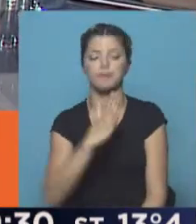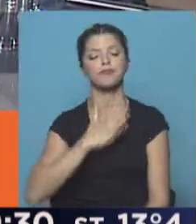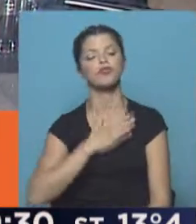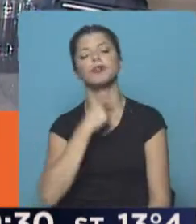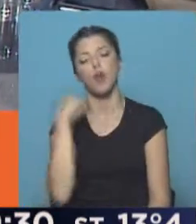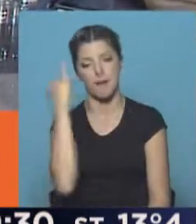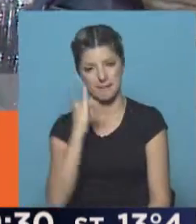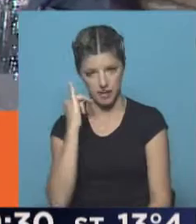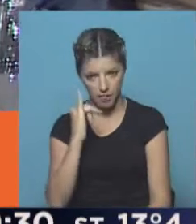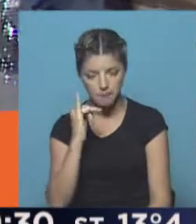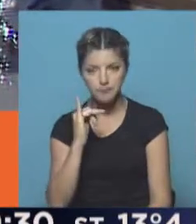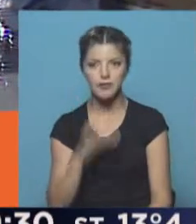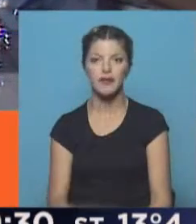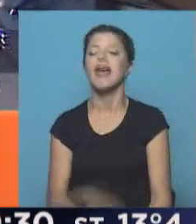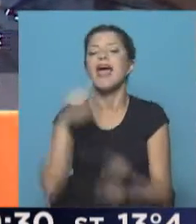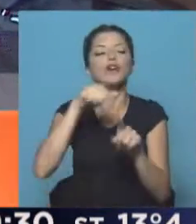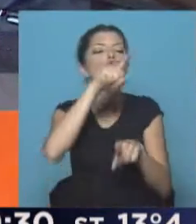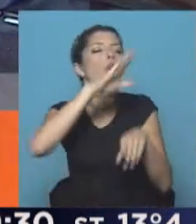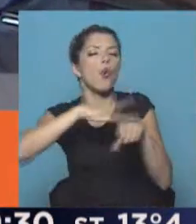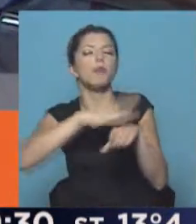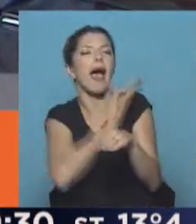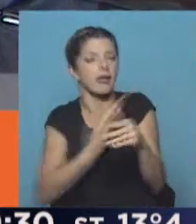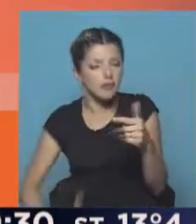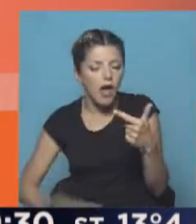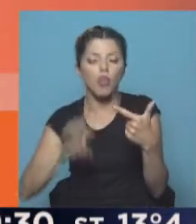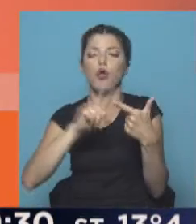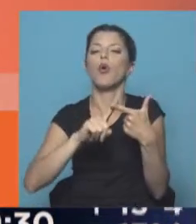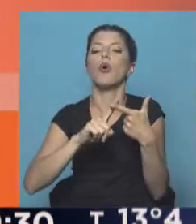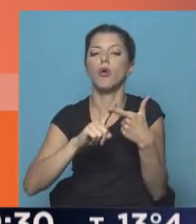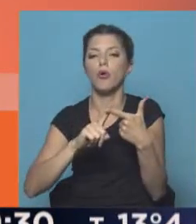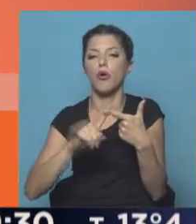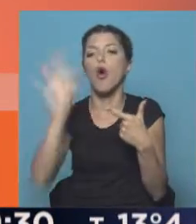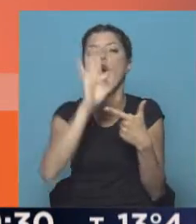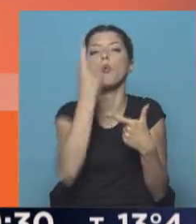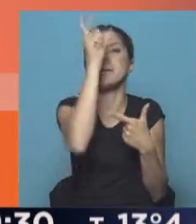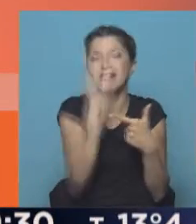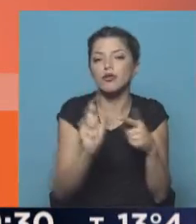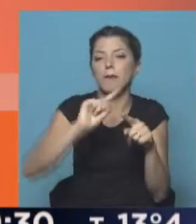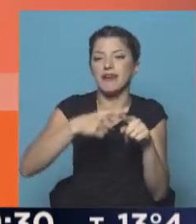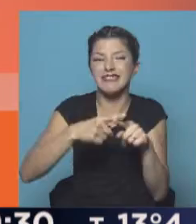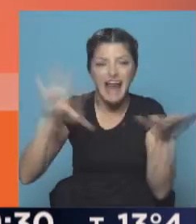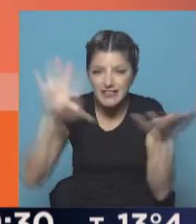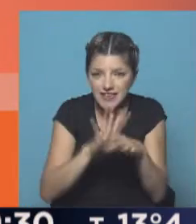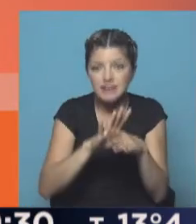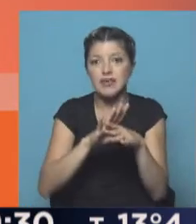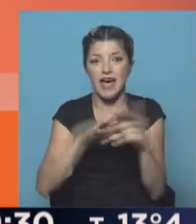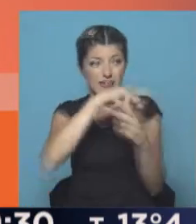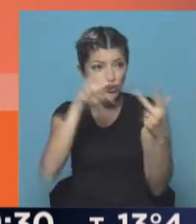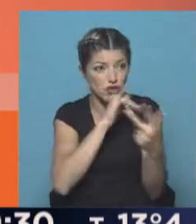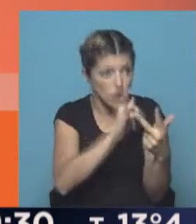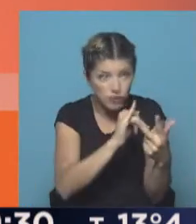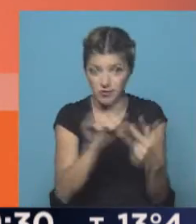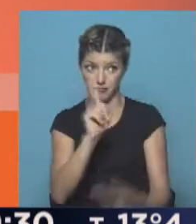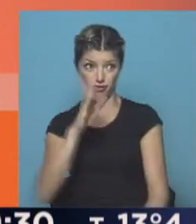es que ha sido ni el Estado, ni ningún funcionario, ni ningún político los que han denunciado a Suárez. Hemos sido los